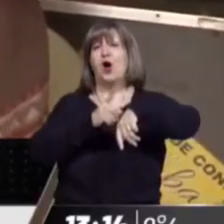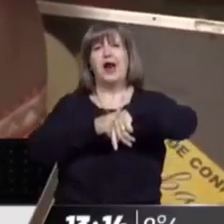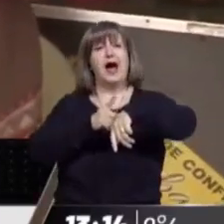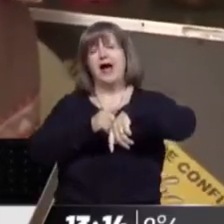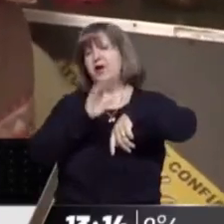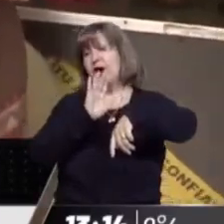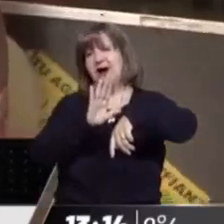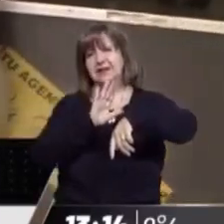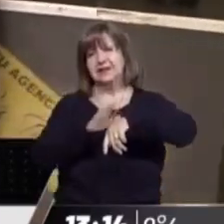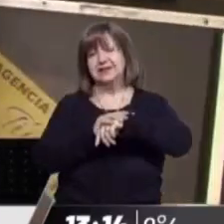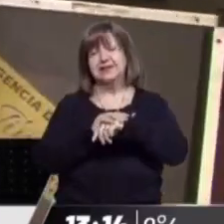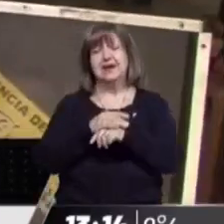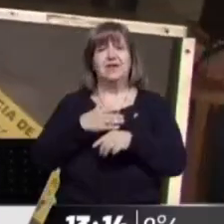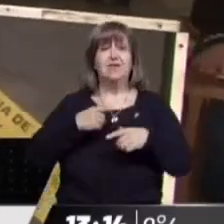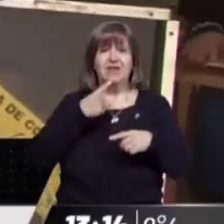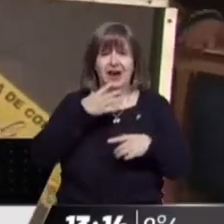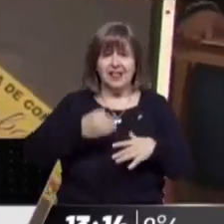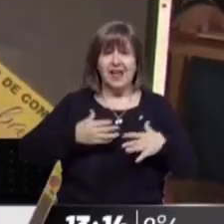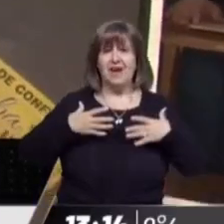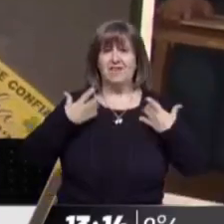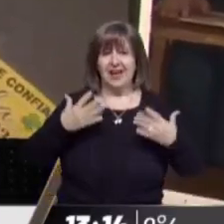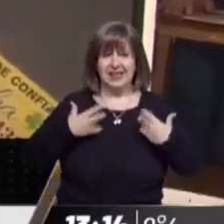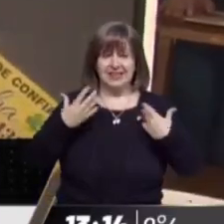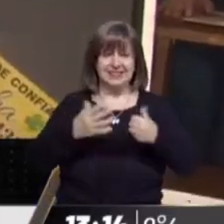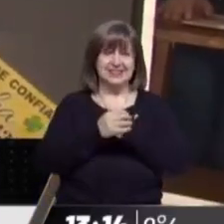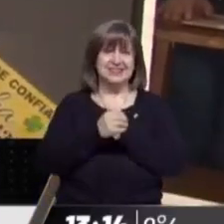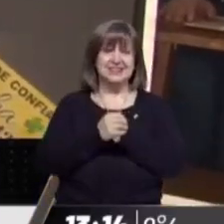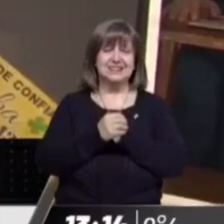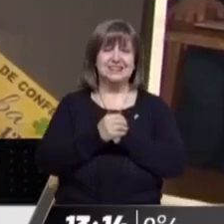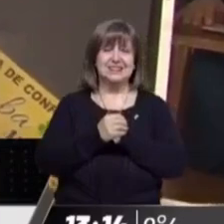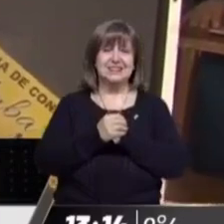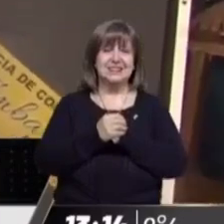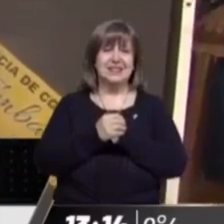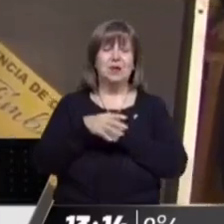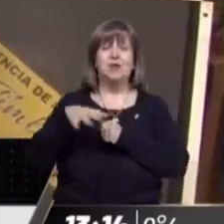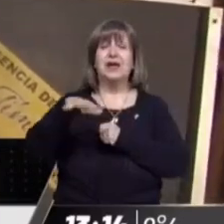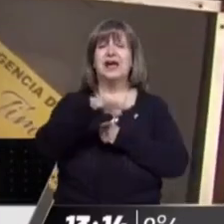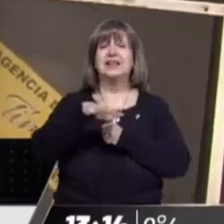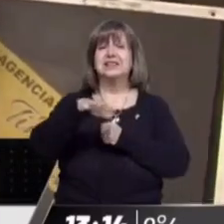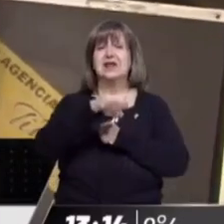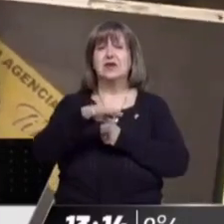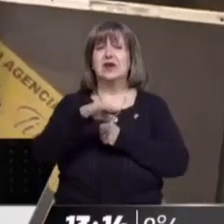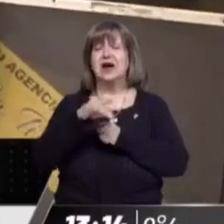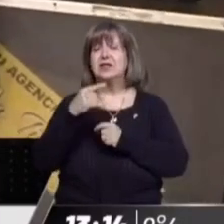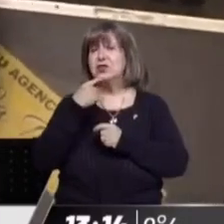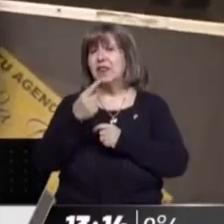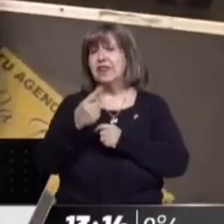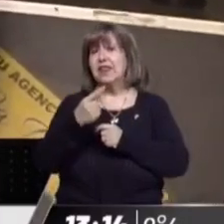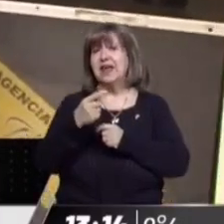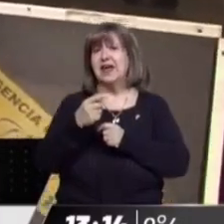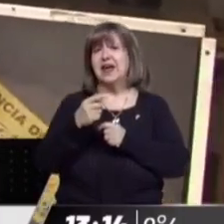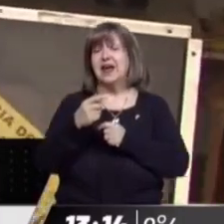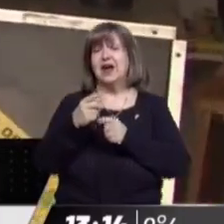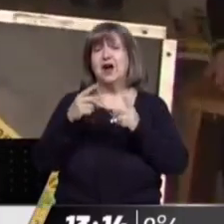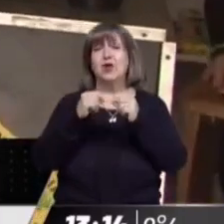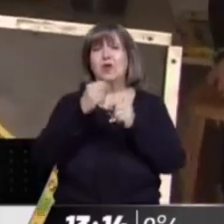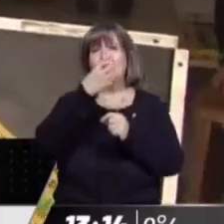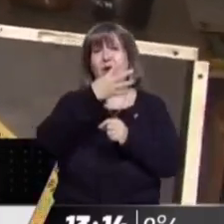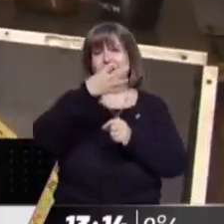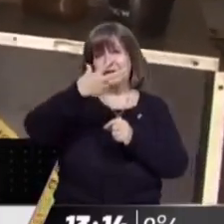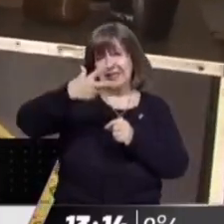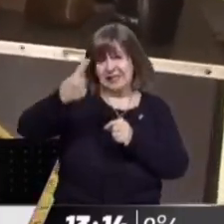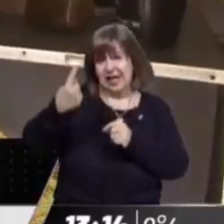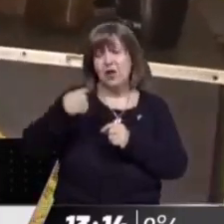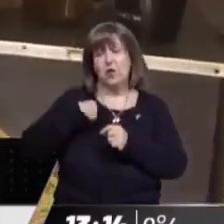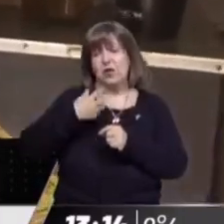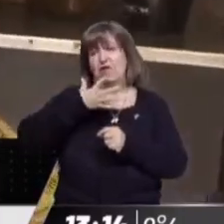Contentos, ¿no? Re contentos, felices. Es decir, como la chique ahora, este lugar trae suerte. Siempre yo digo que la agencia La 431 trae